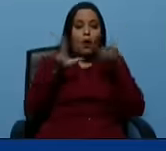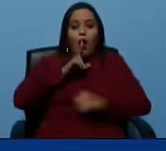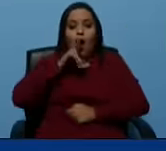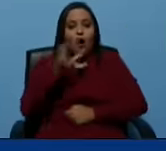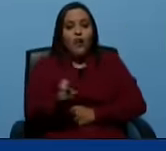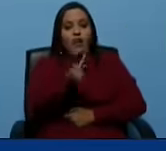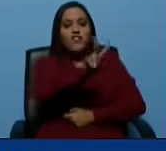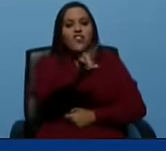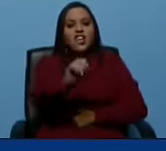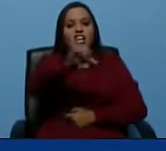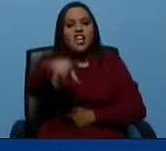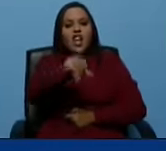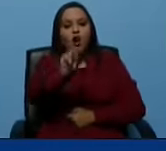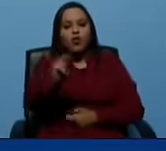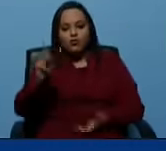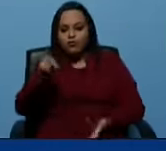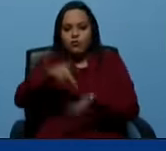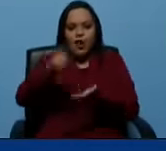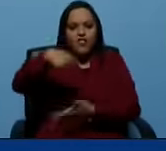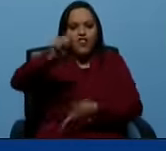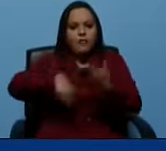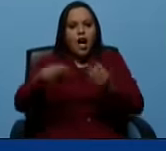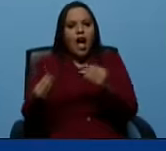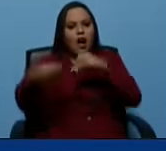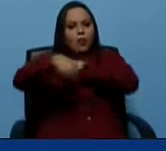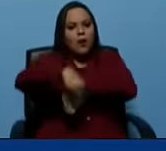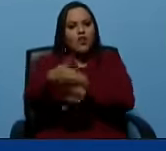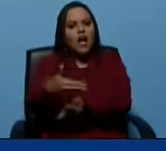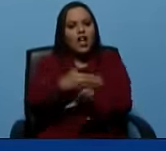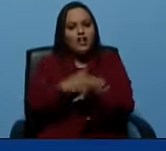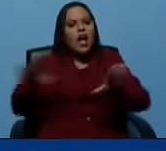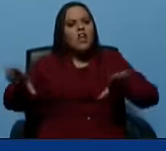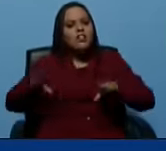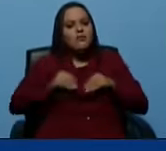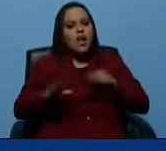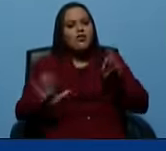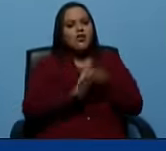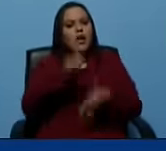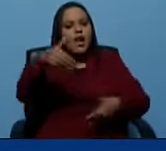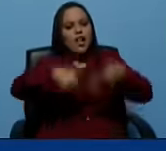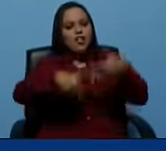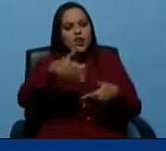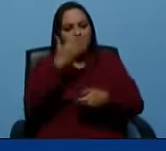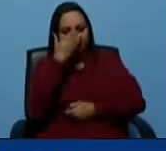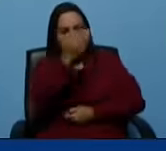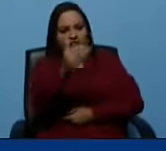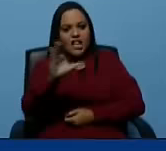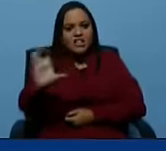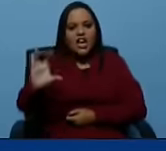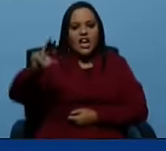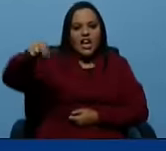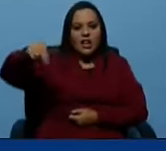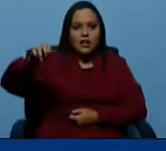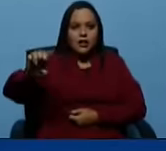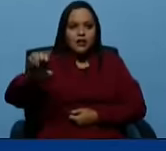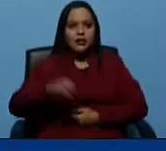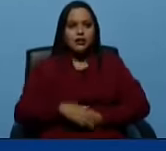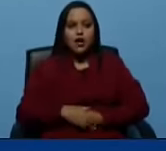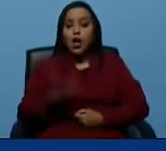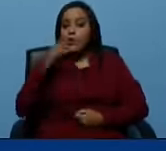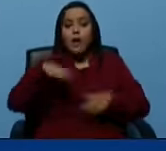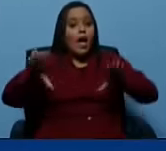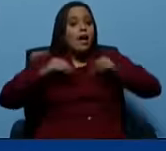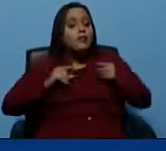20 de junio para la firma del acuerdo para el reconocimiento de las elecciones ante el CNE. No reconoce al